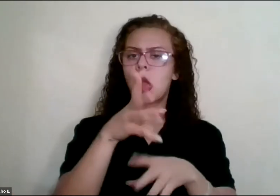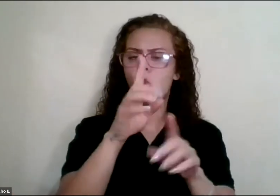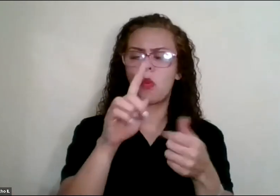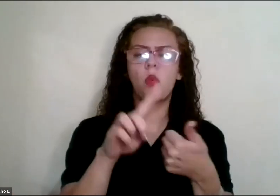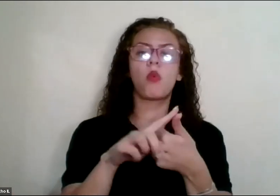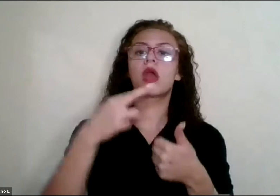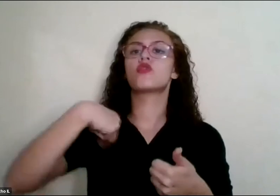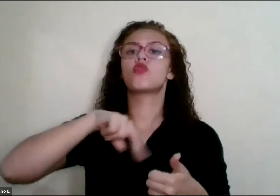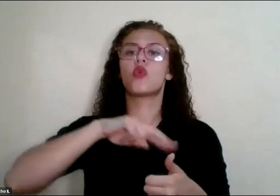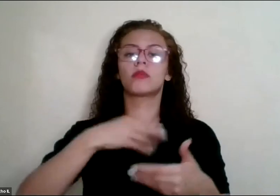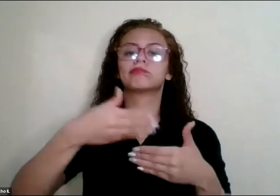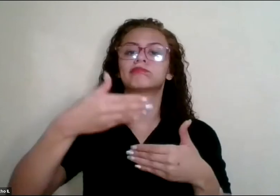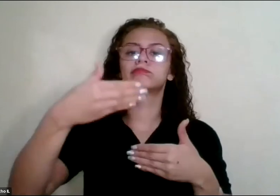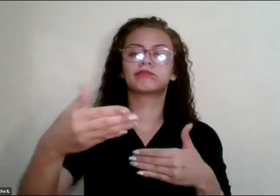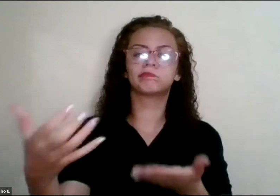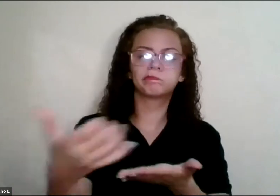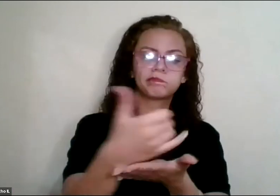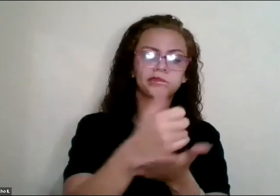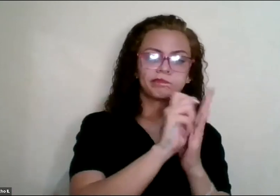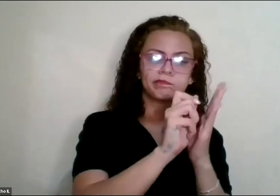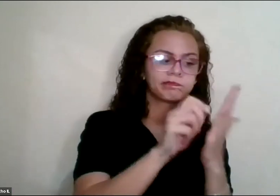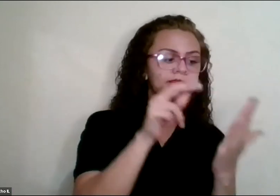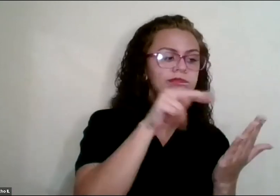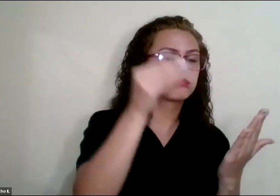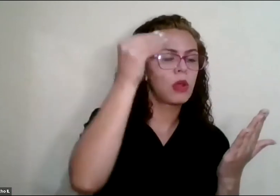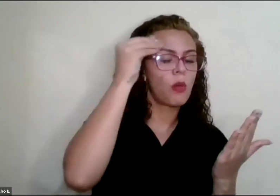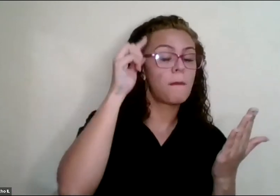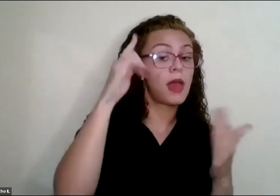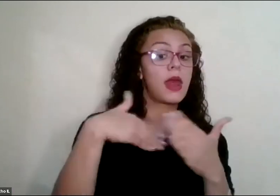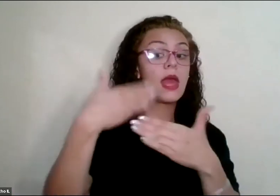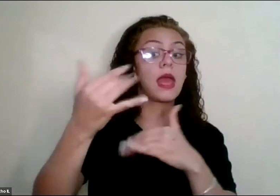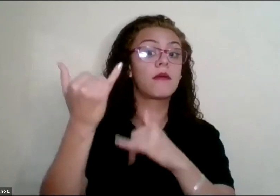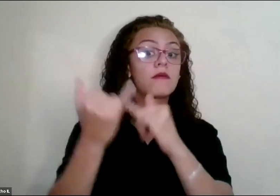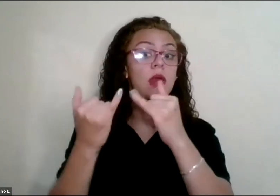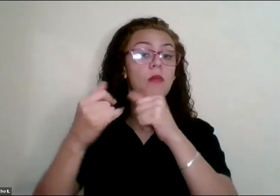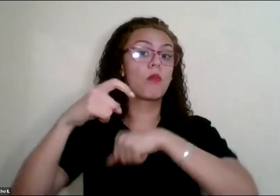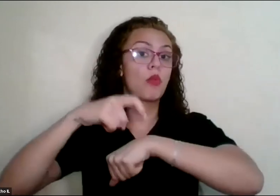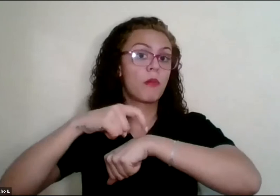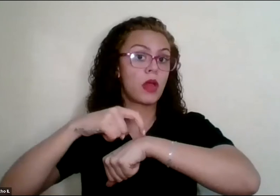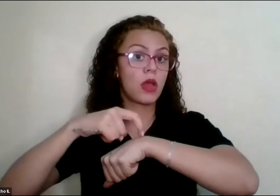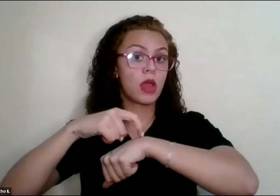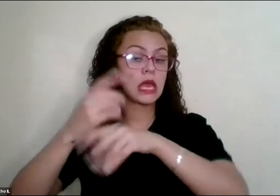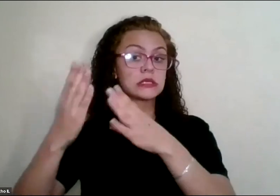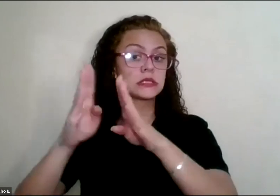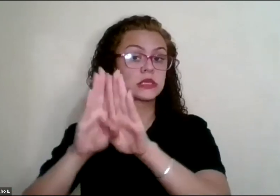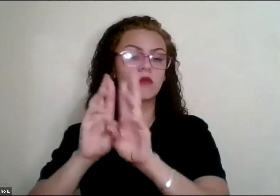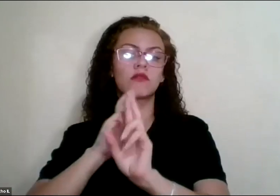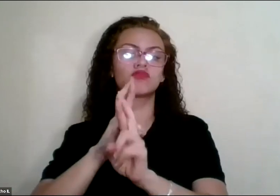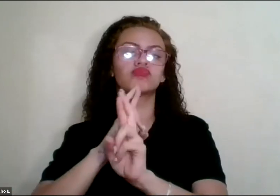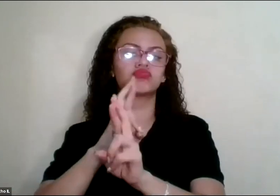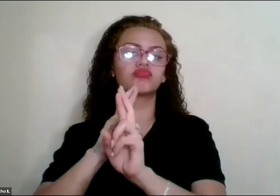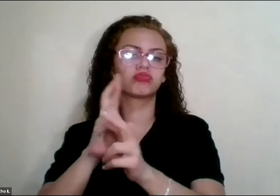nosotros nos encargaremos de ir tomando nota para que al momento del cierre